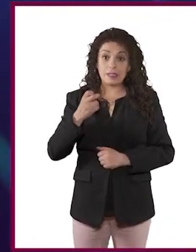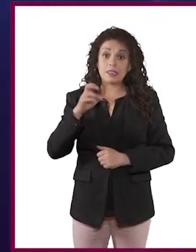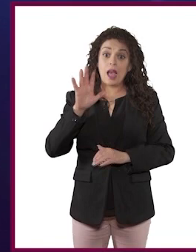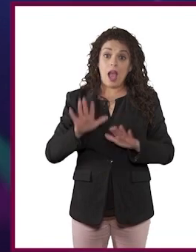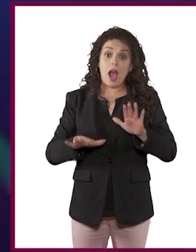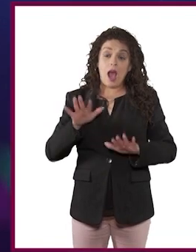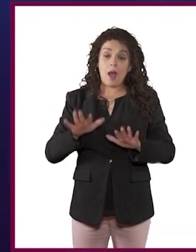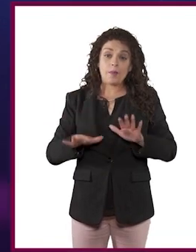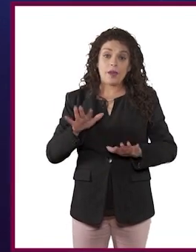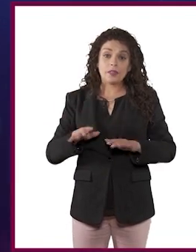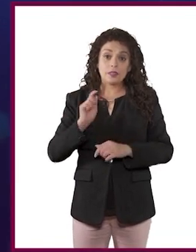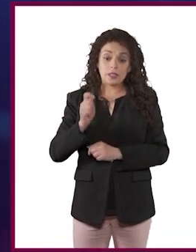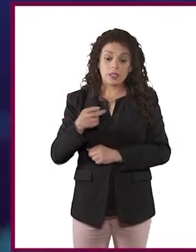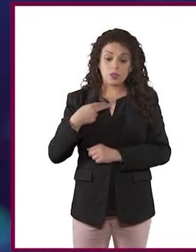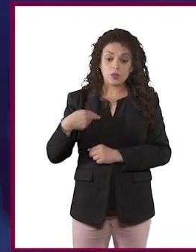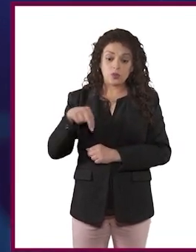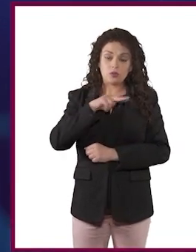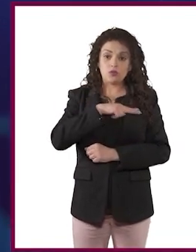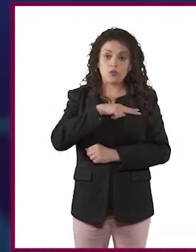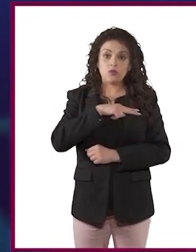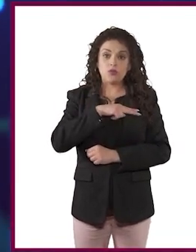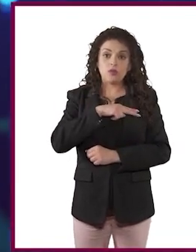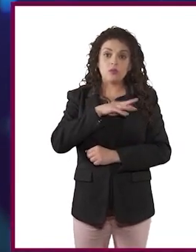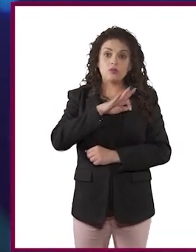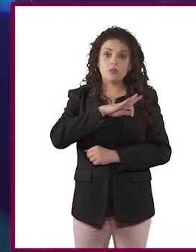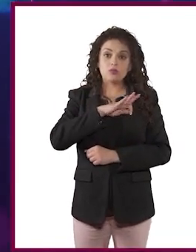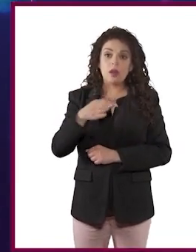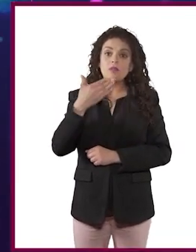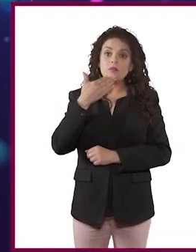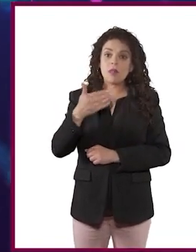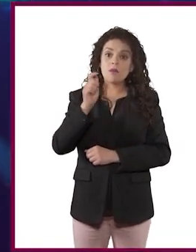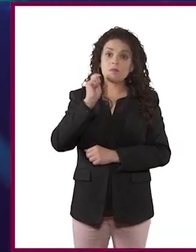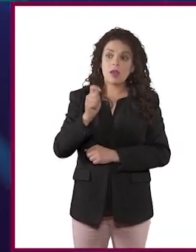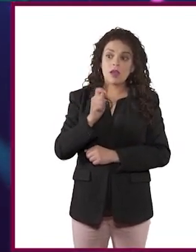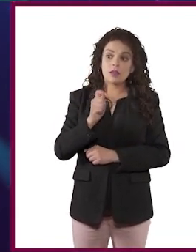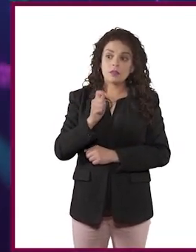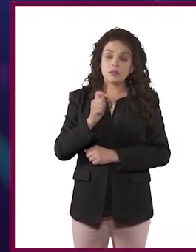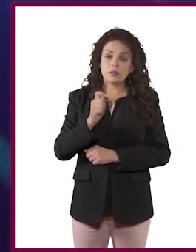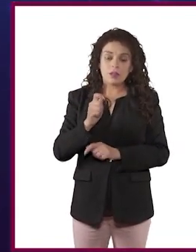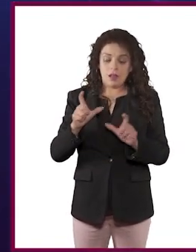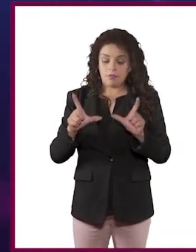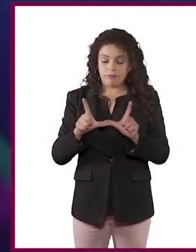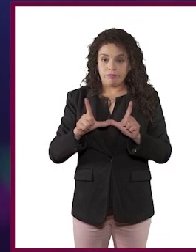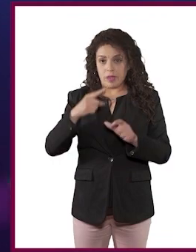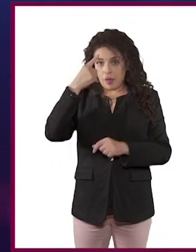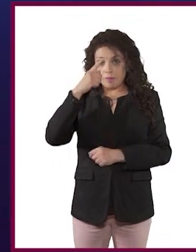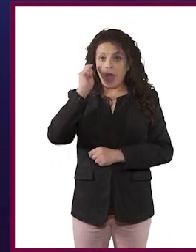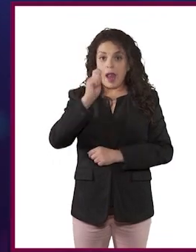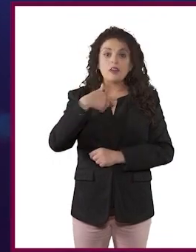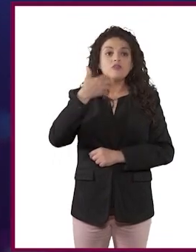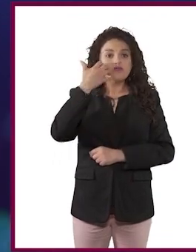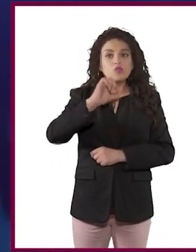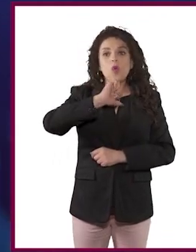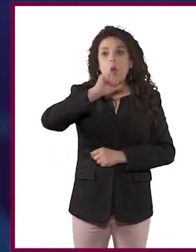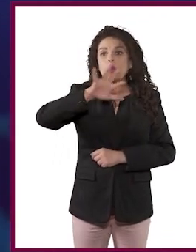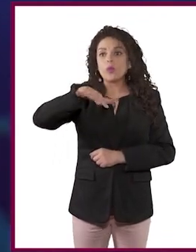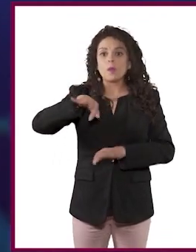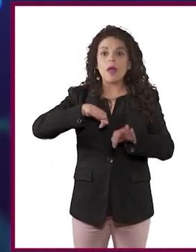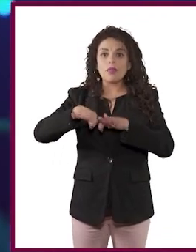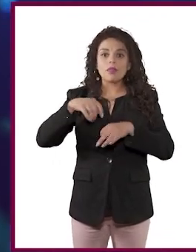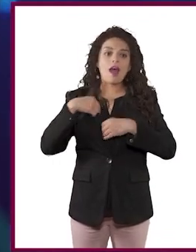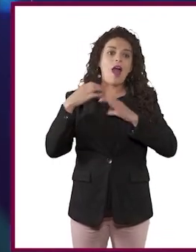que pues bueno, esto a veces va a impedir que nosotros podamos tener buenas credenciales cuando queramos